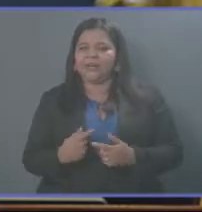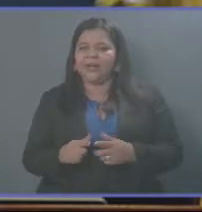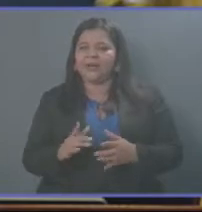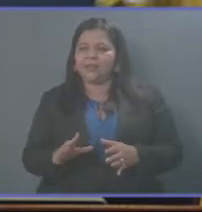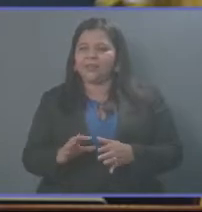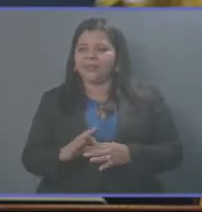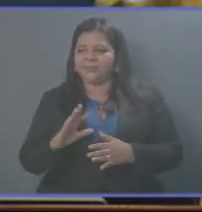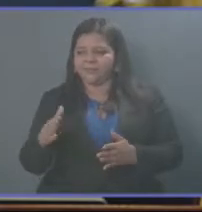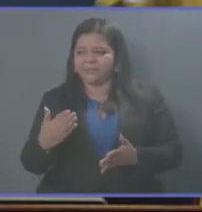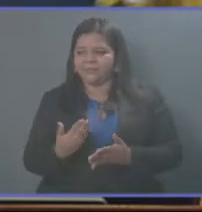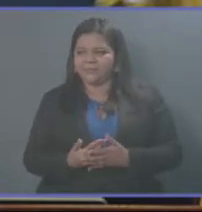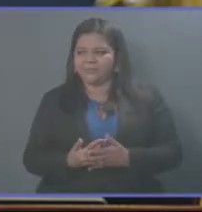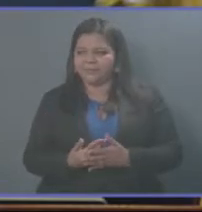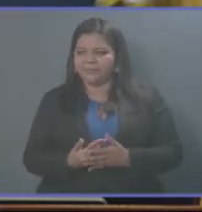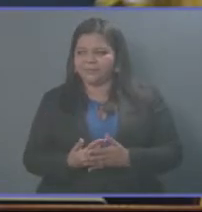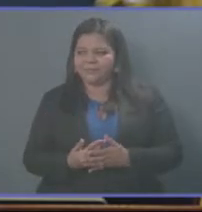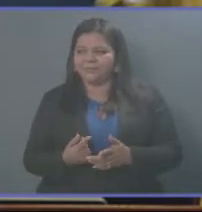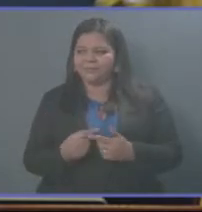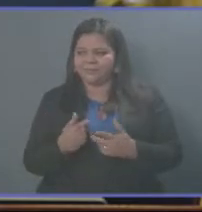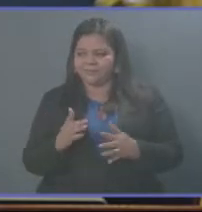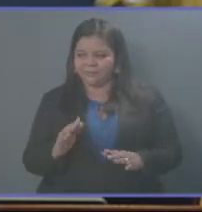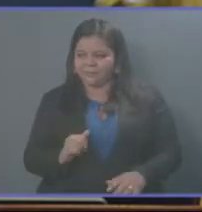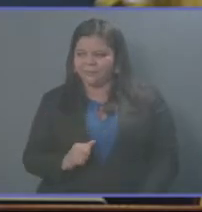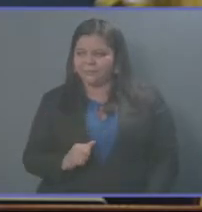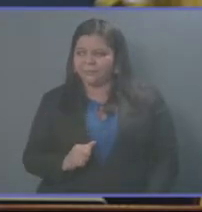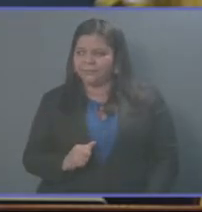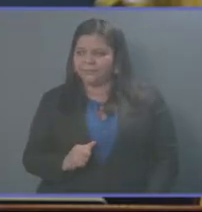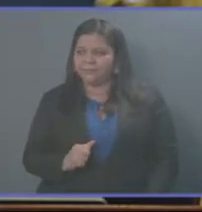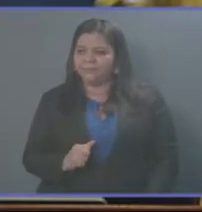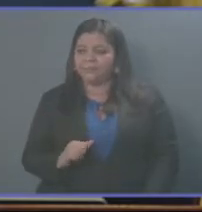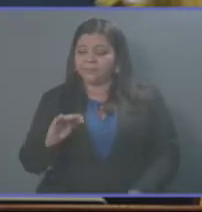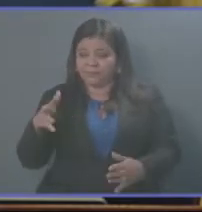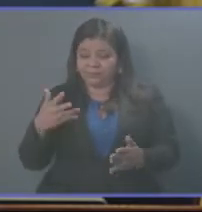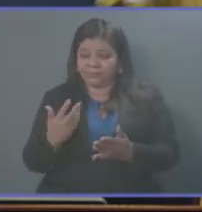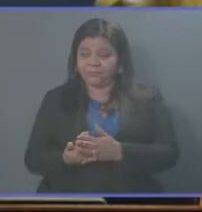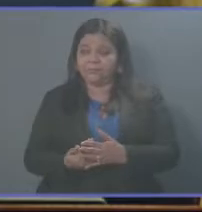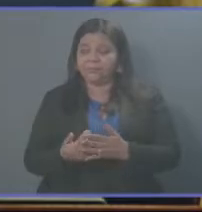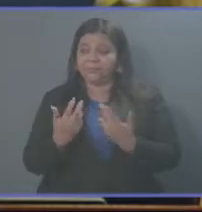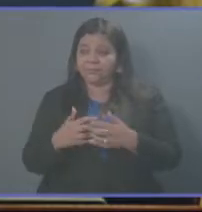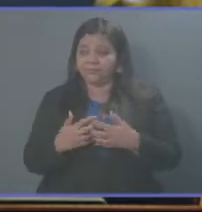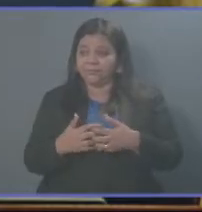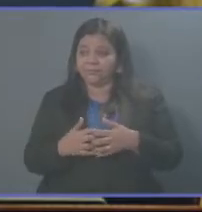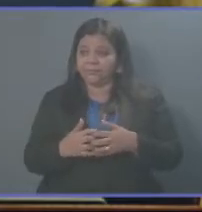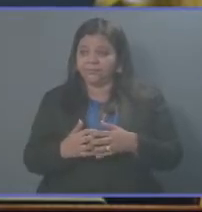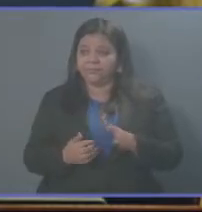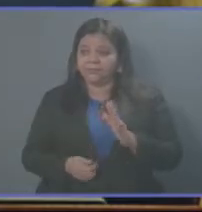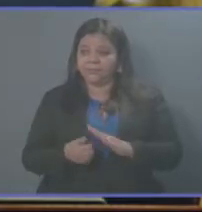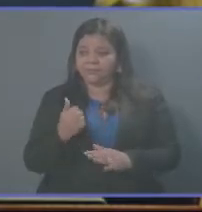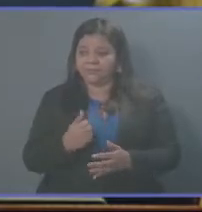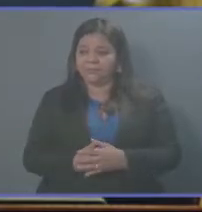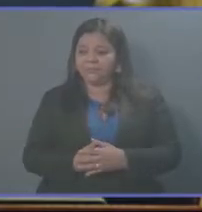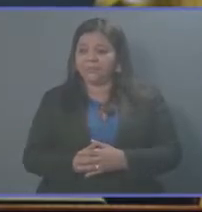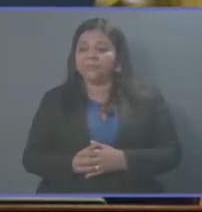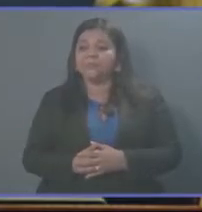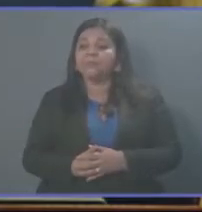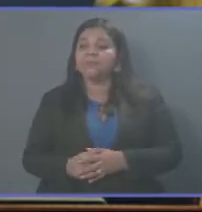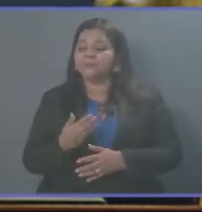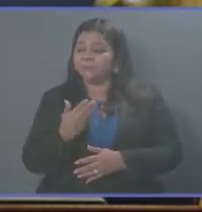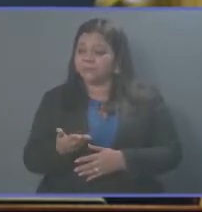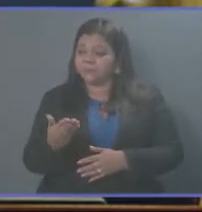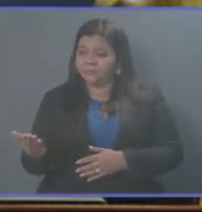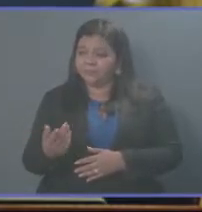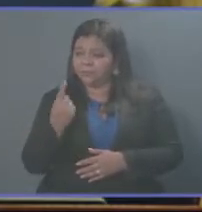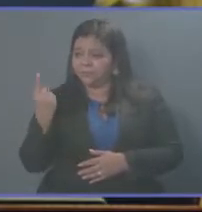de factores. Y el transporte público, además, no es una cuestión solo